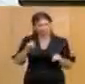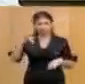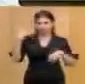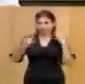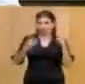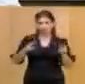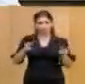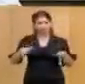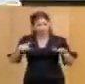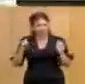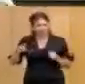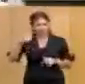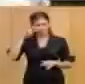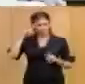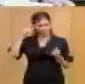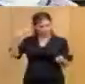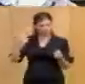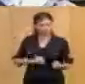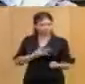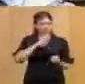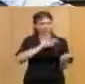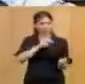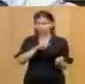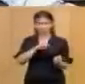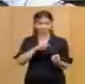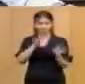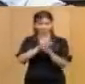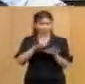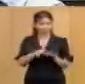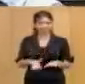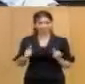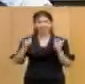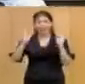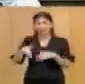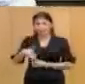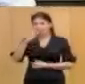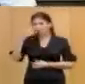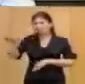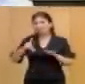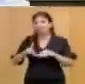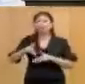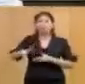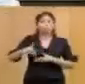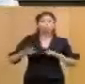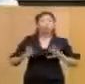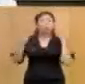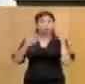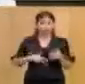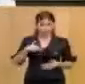ni a los expertos, ni a los sindicatos que les han convocado una huelgana general. Señorías,